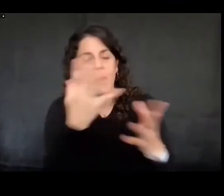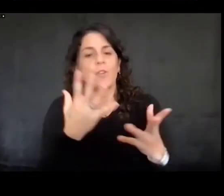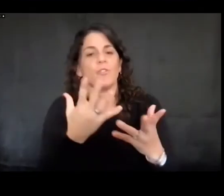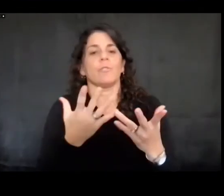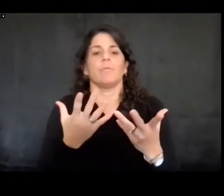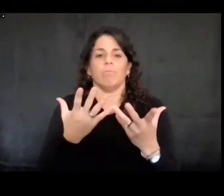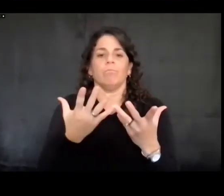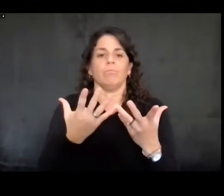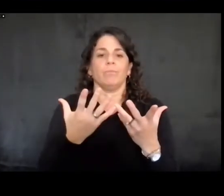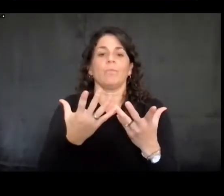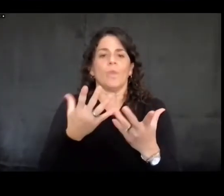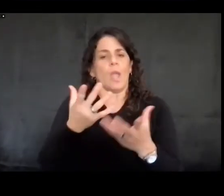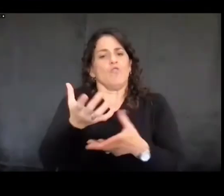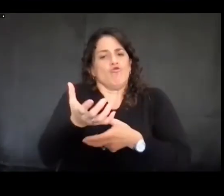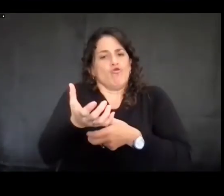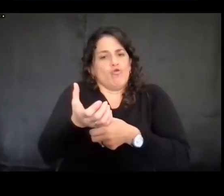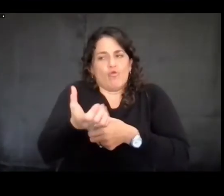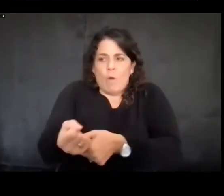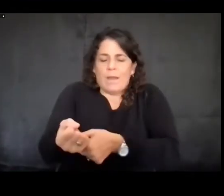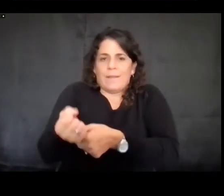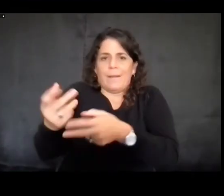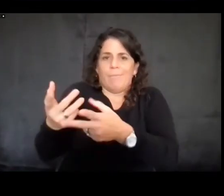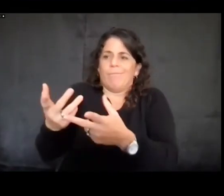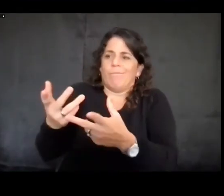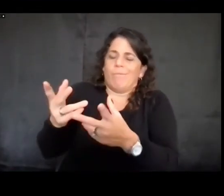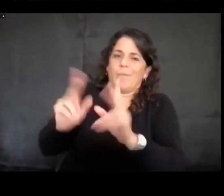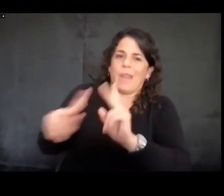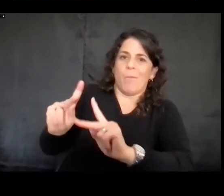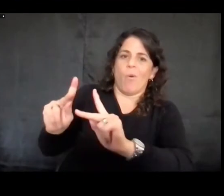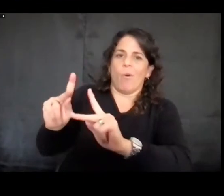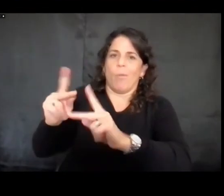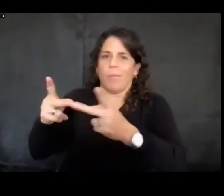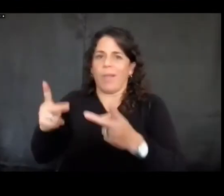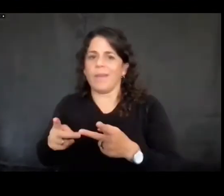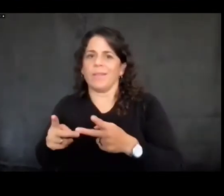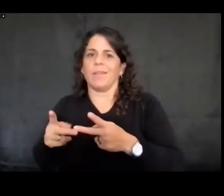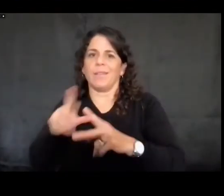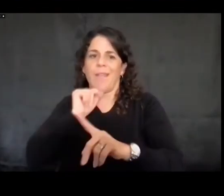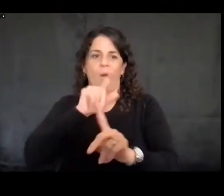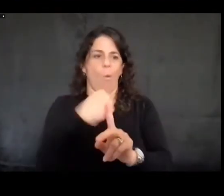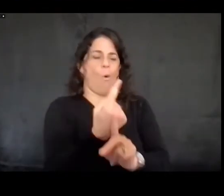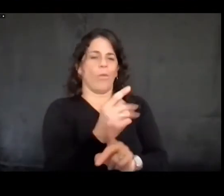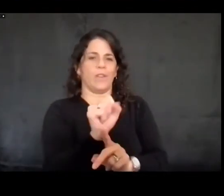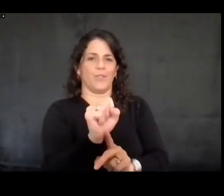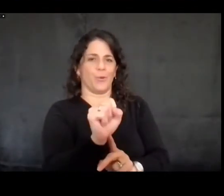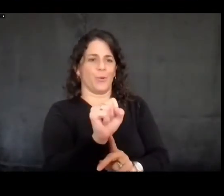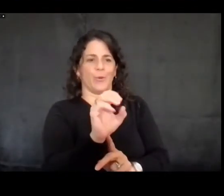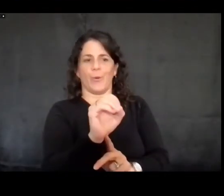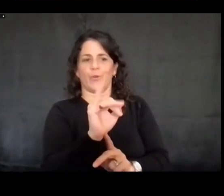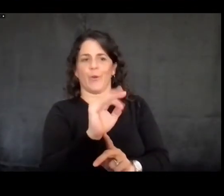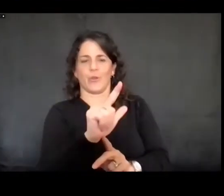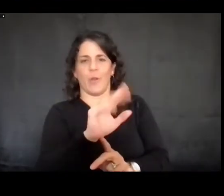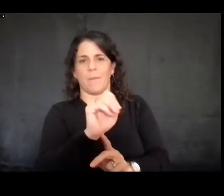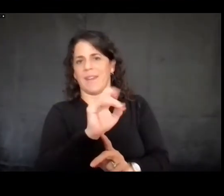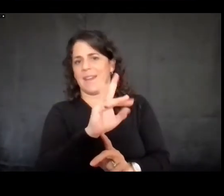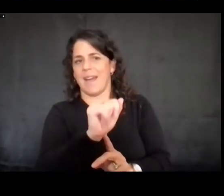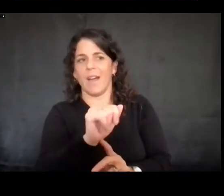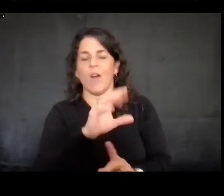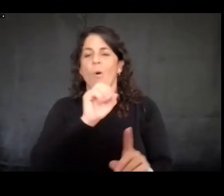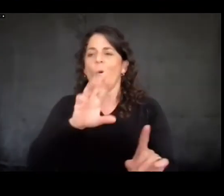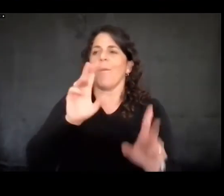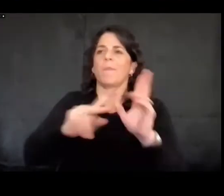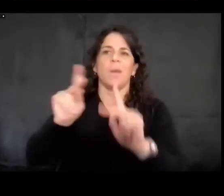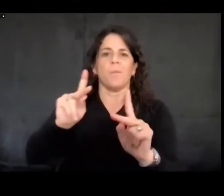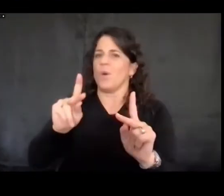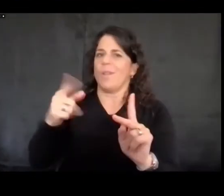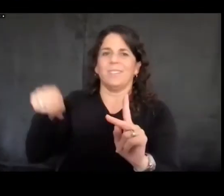de que tienen las información de fuentes de confianza y no de los medios sociales o